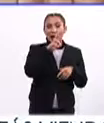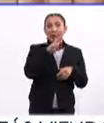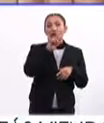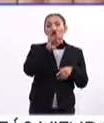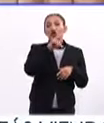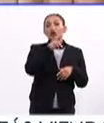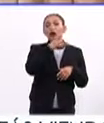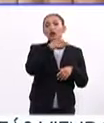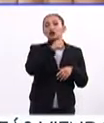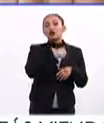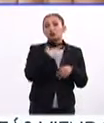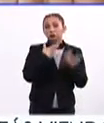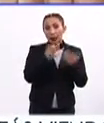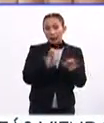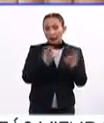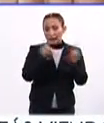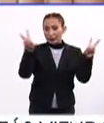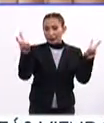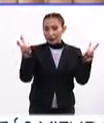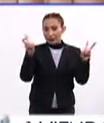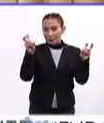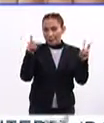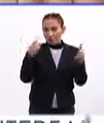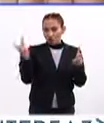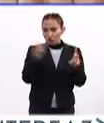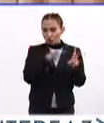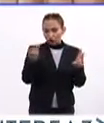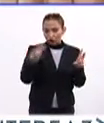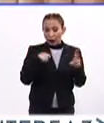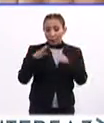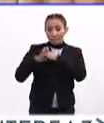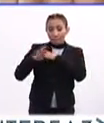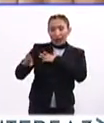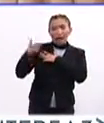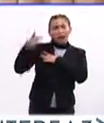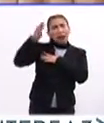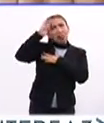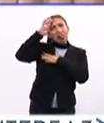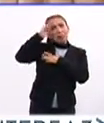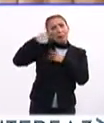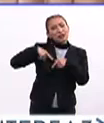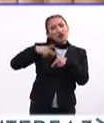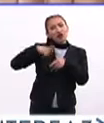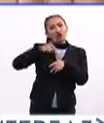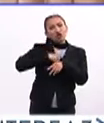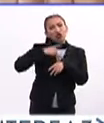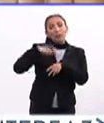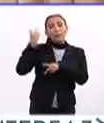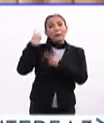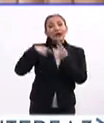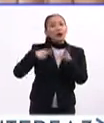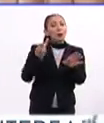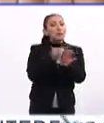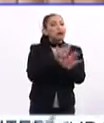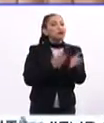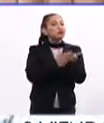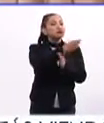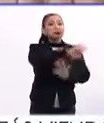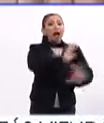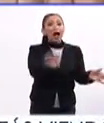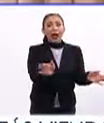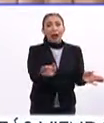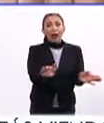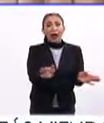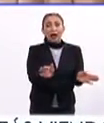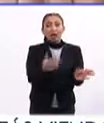¿Y por qué es importante subrayar este tema? Porque al hablar de migración pensamos que las personas solamente están de paso, claro, que van